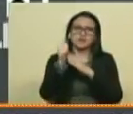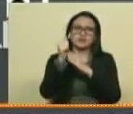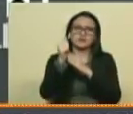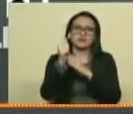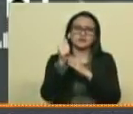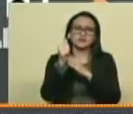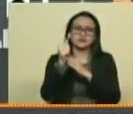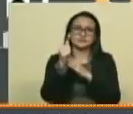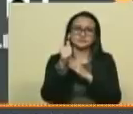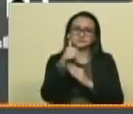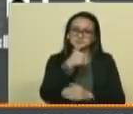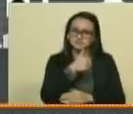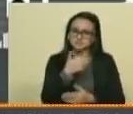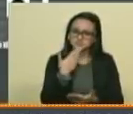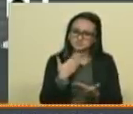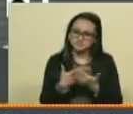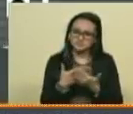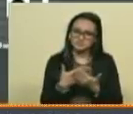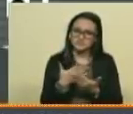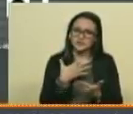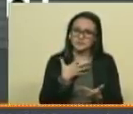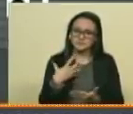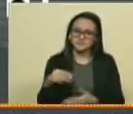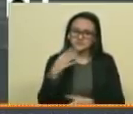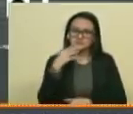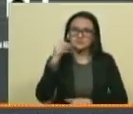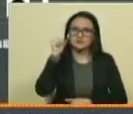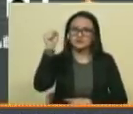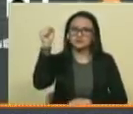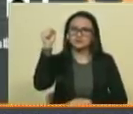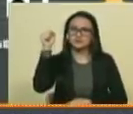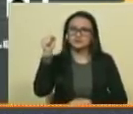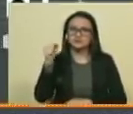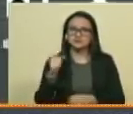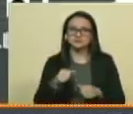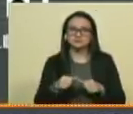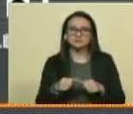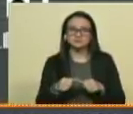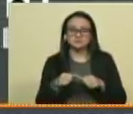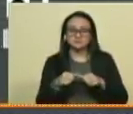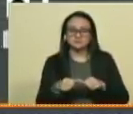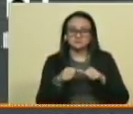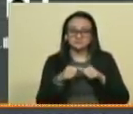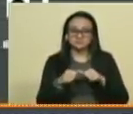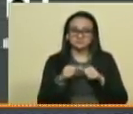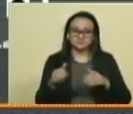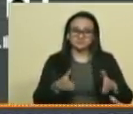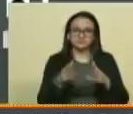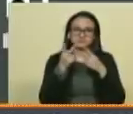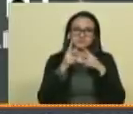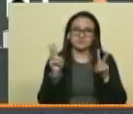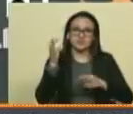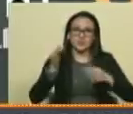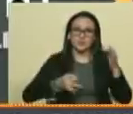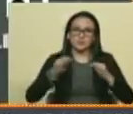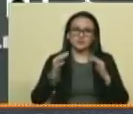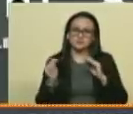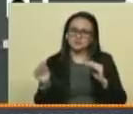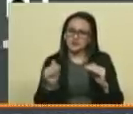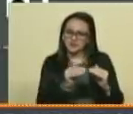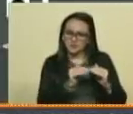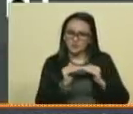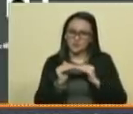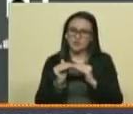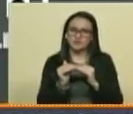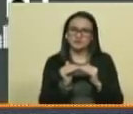las directrices de nuestro comandante presidente Nicolás Maduro Moro. Nosotros seguimos el camino de la paz, de la justicia, de la igualdad, de